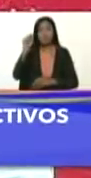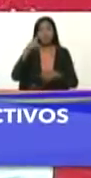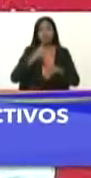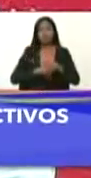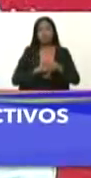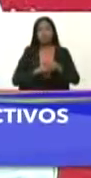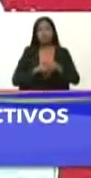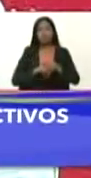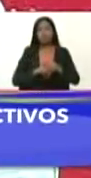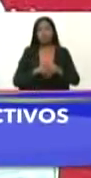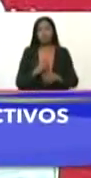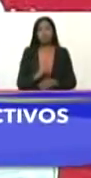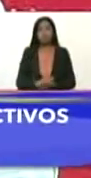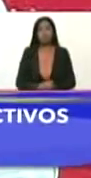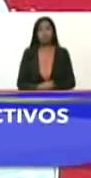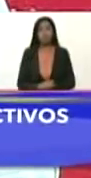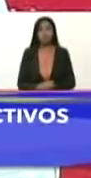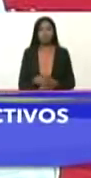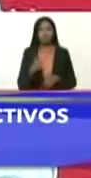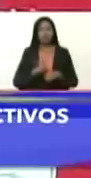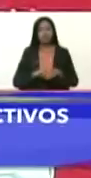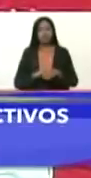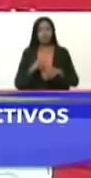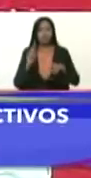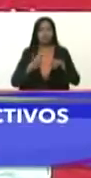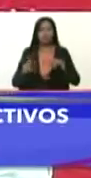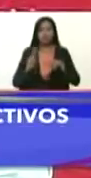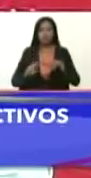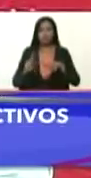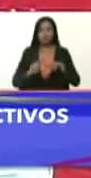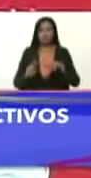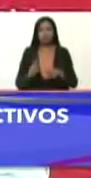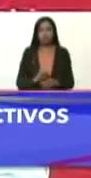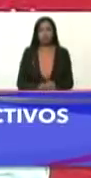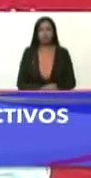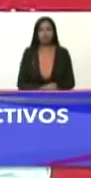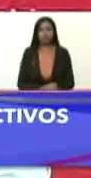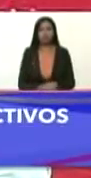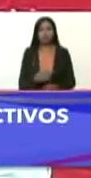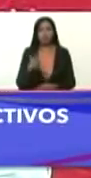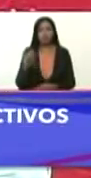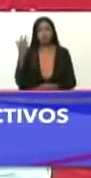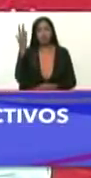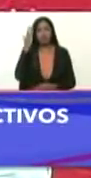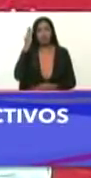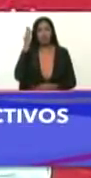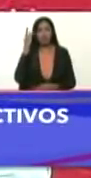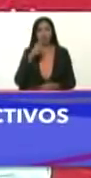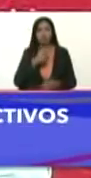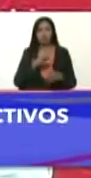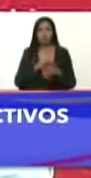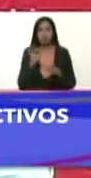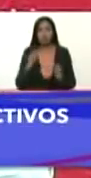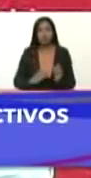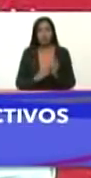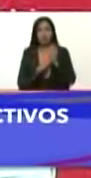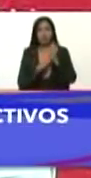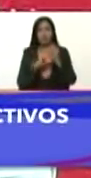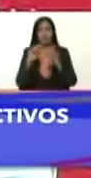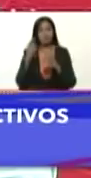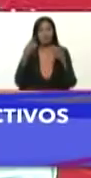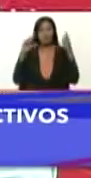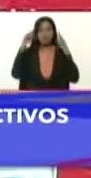tiempos de niño prácticamente. Saben que nos dejó como legado nuestro comandante Hugo